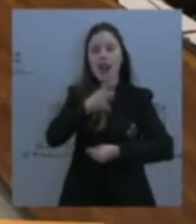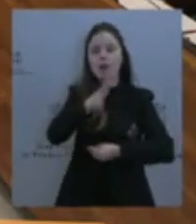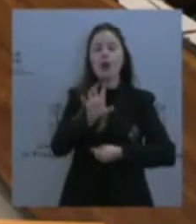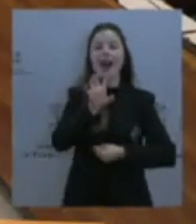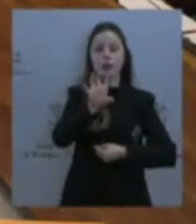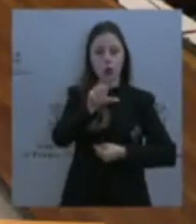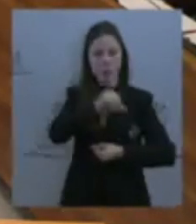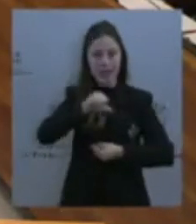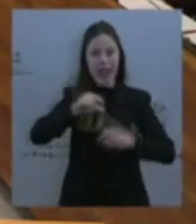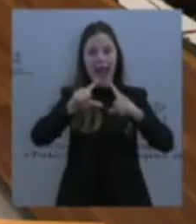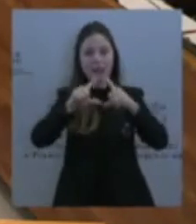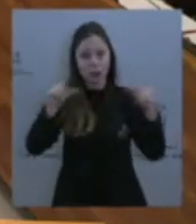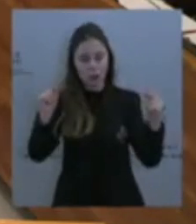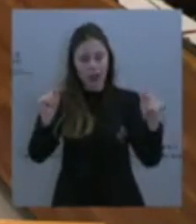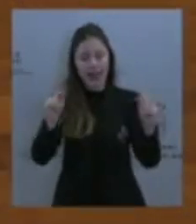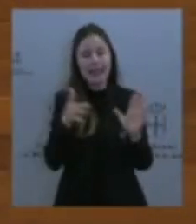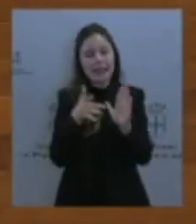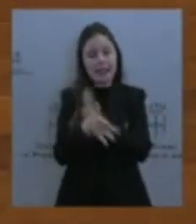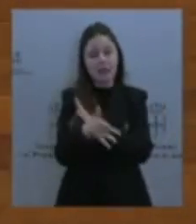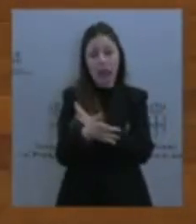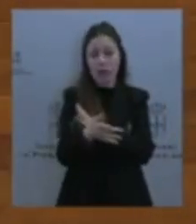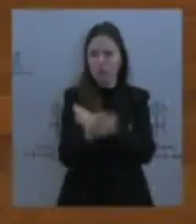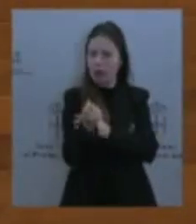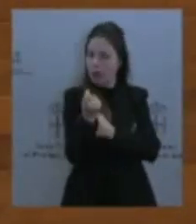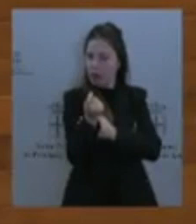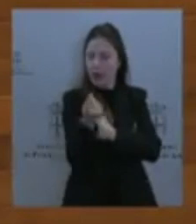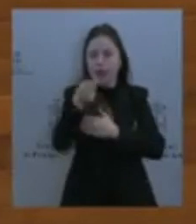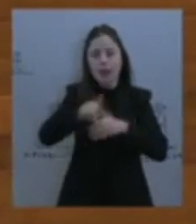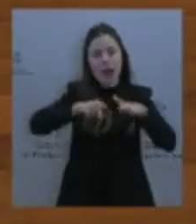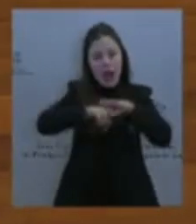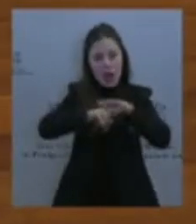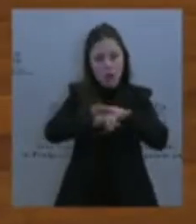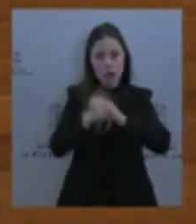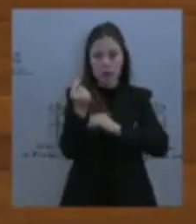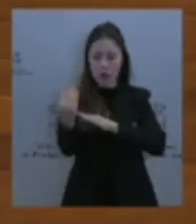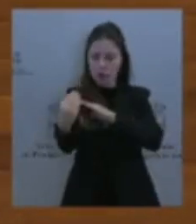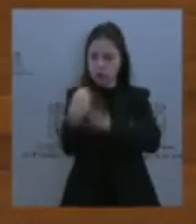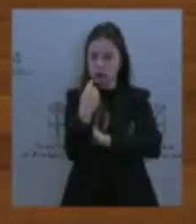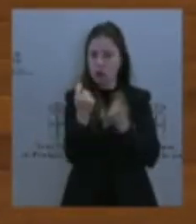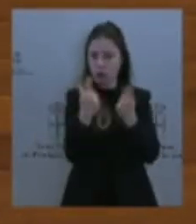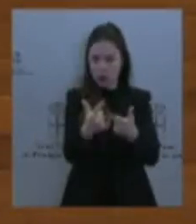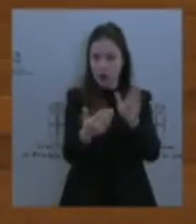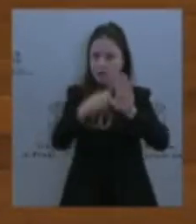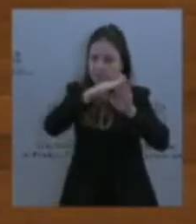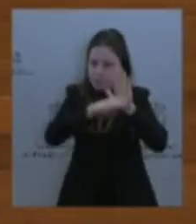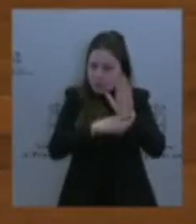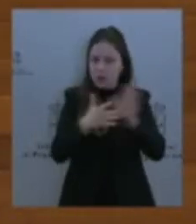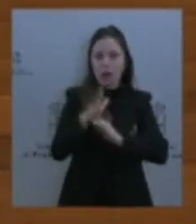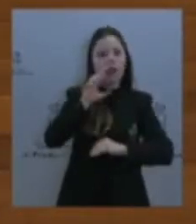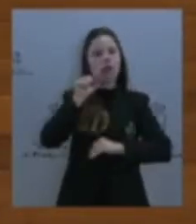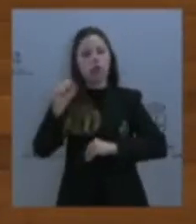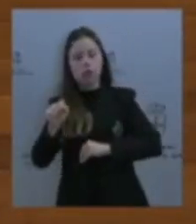ser escaso y también los recursos financieros, marcados por una severa dependencia del Estado central.